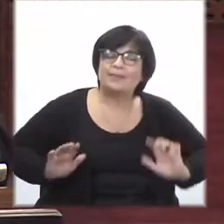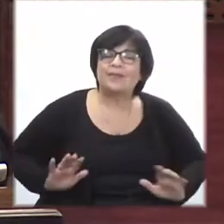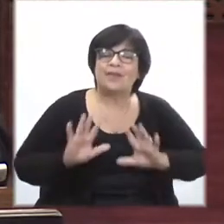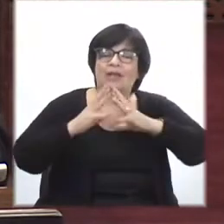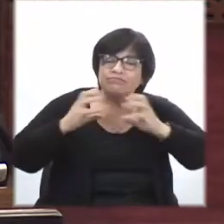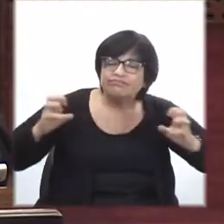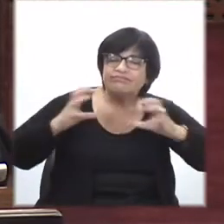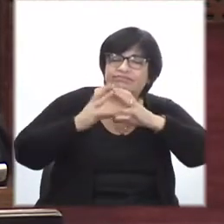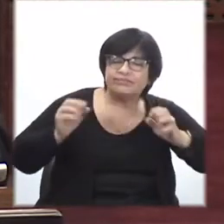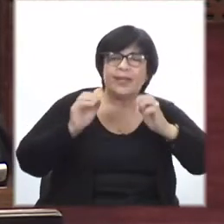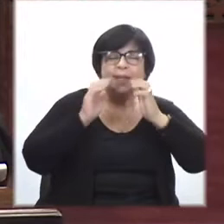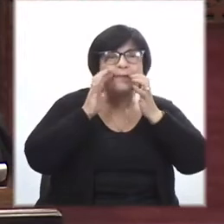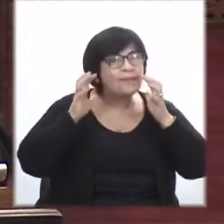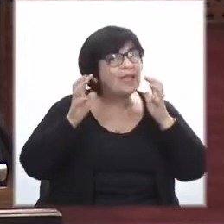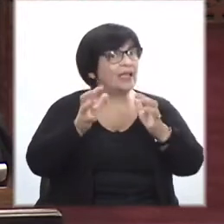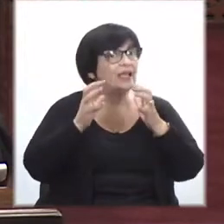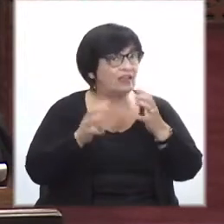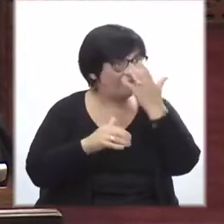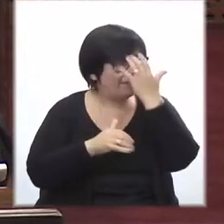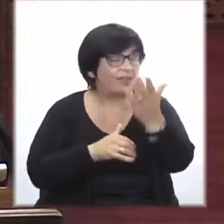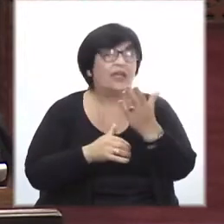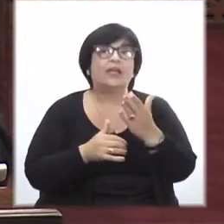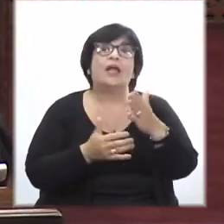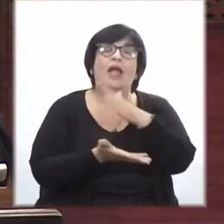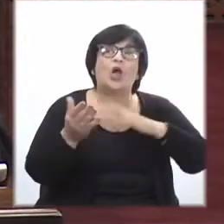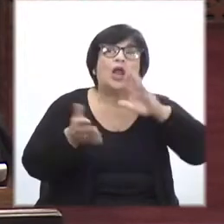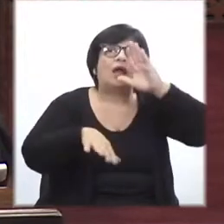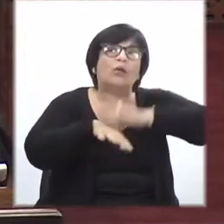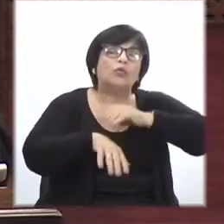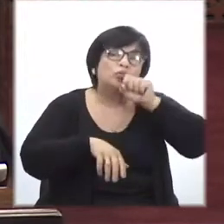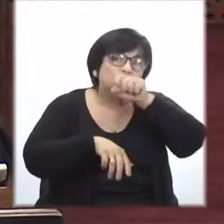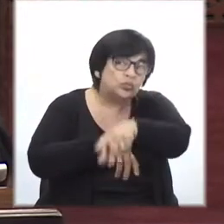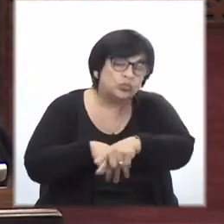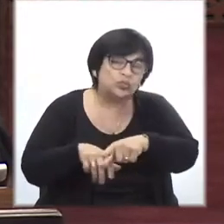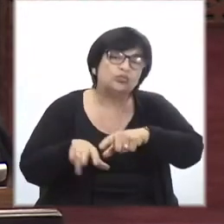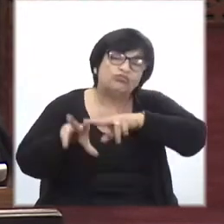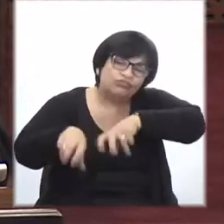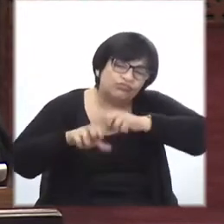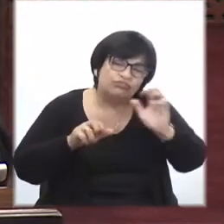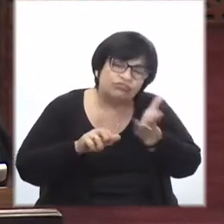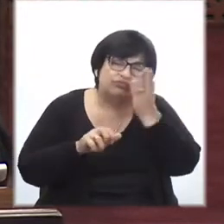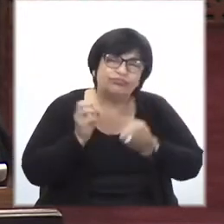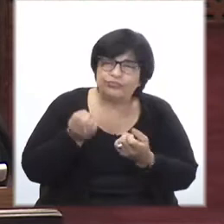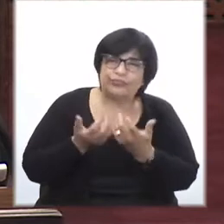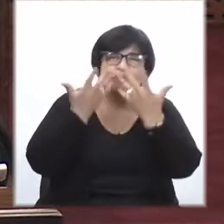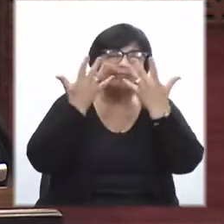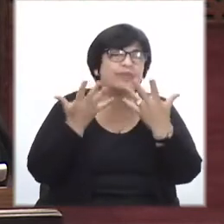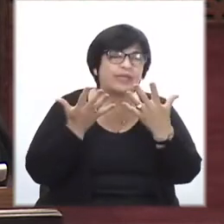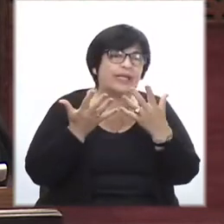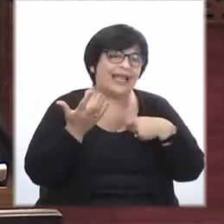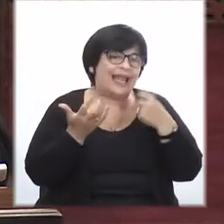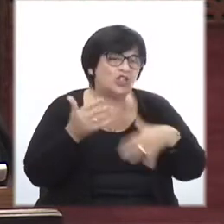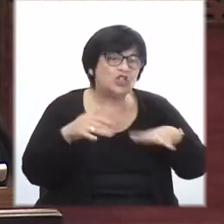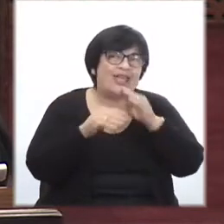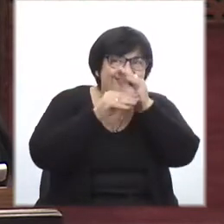en peligro la producción de alimentos y el entramado social que la sostiene. La fundamentación del Poder Ejecutivo